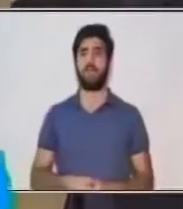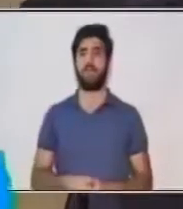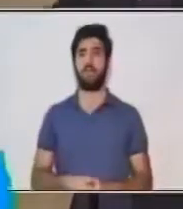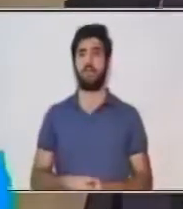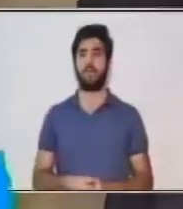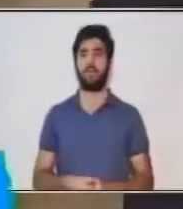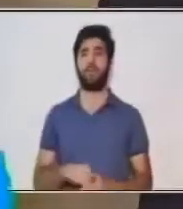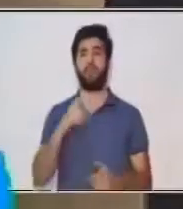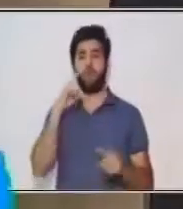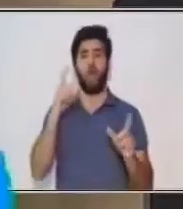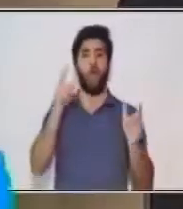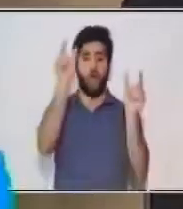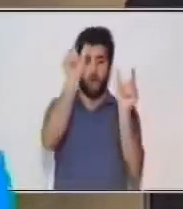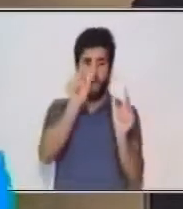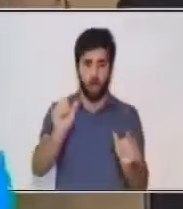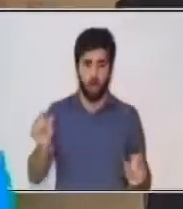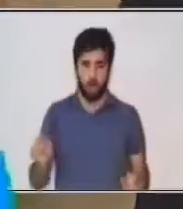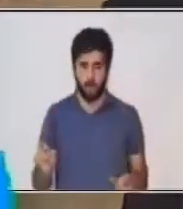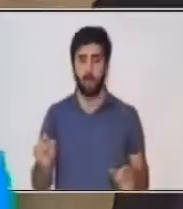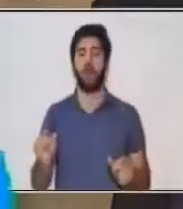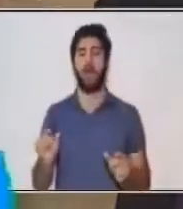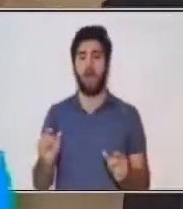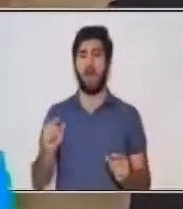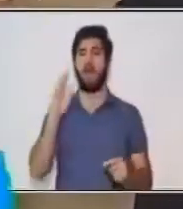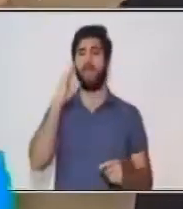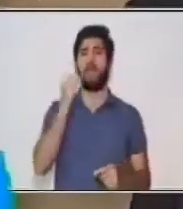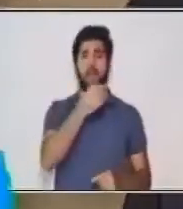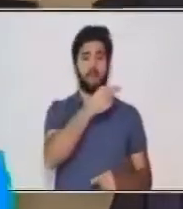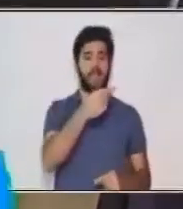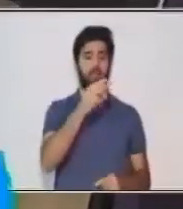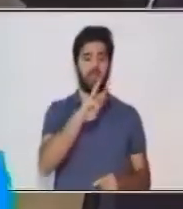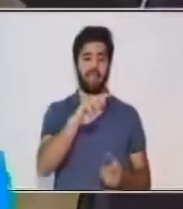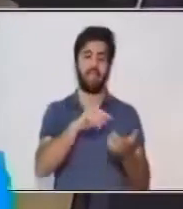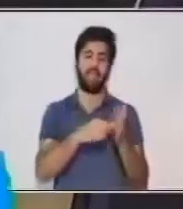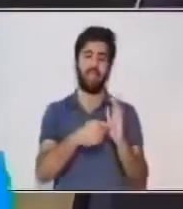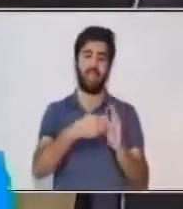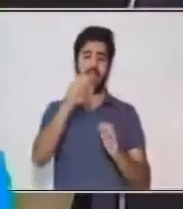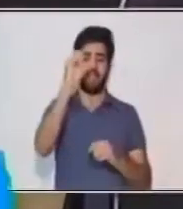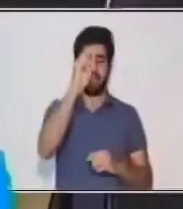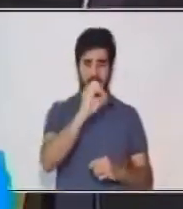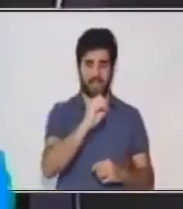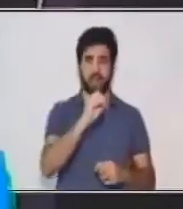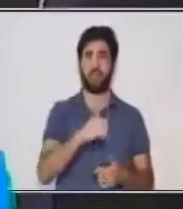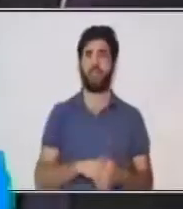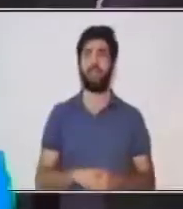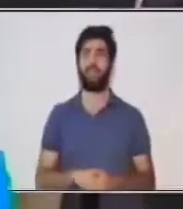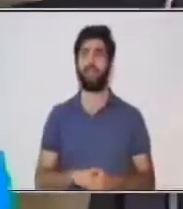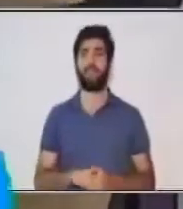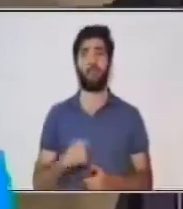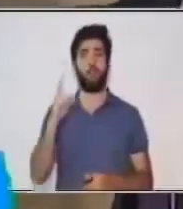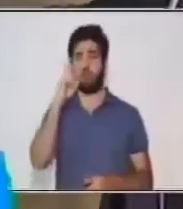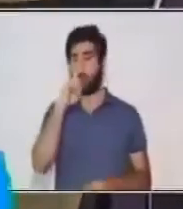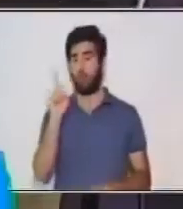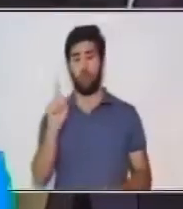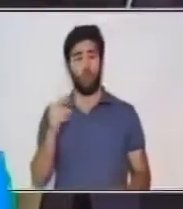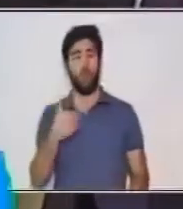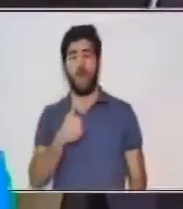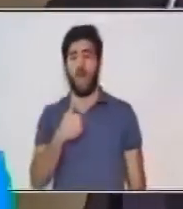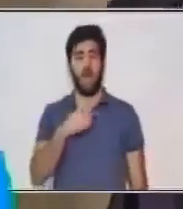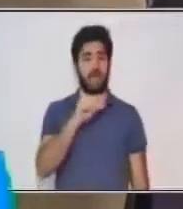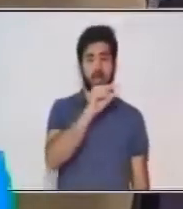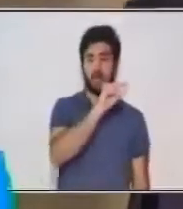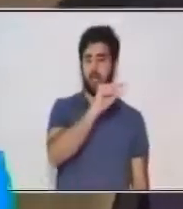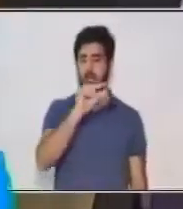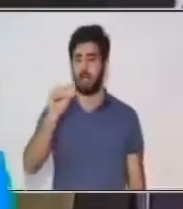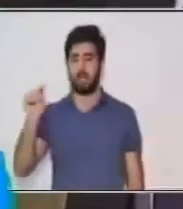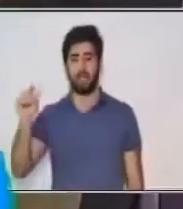x vale menos 3, porque ahí se hace 0 el denominador. Y no tiene asíntota horizontal más que la